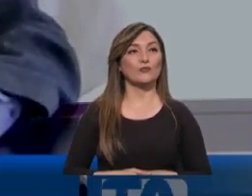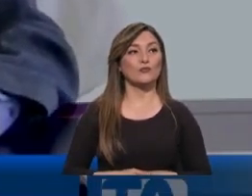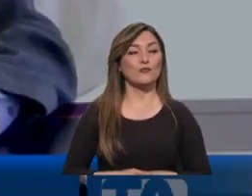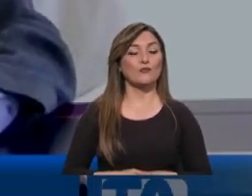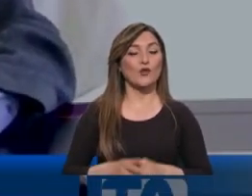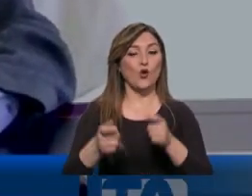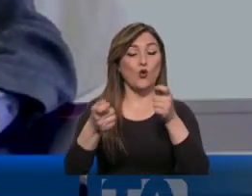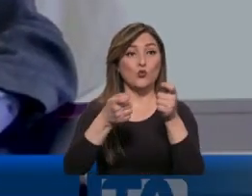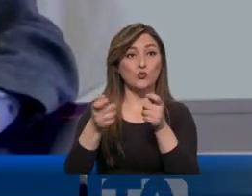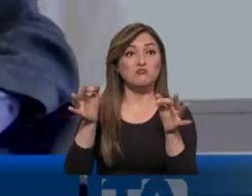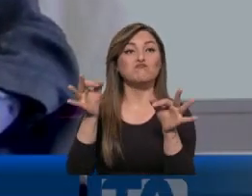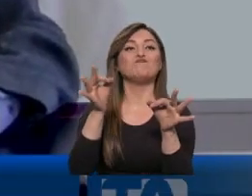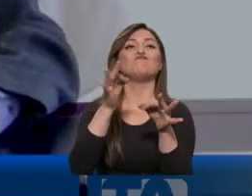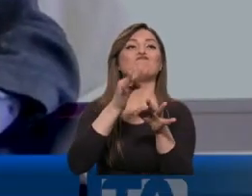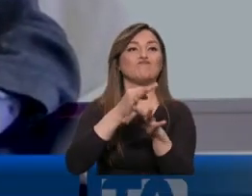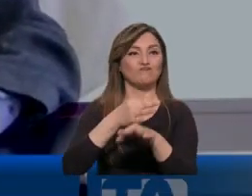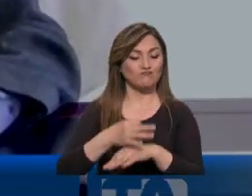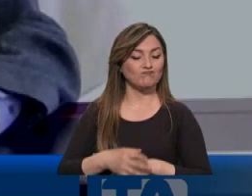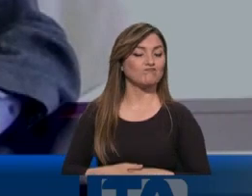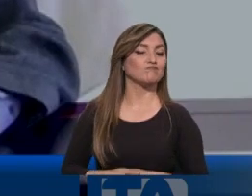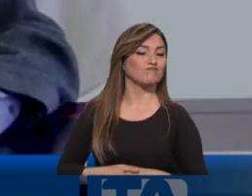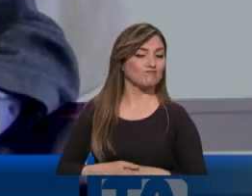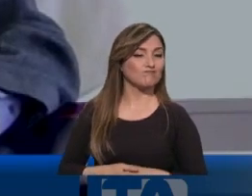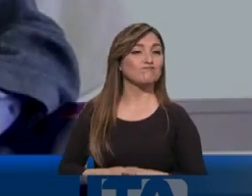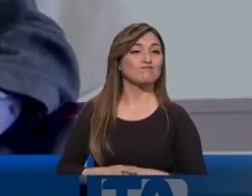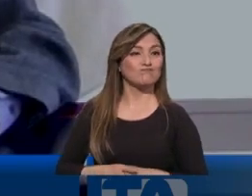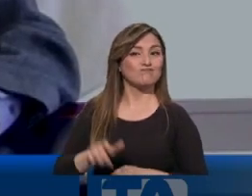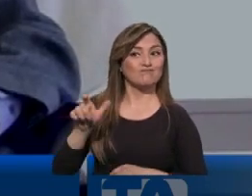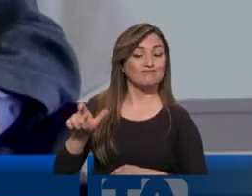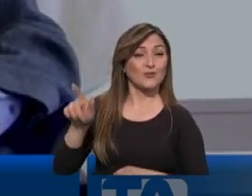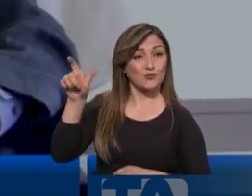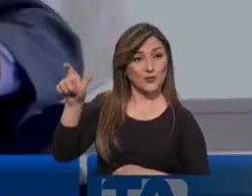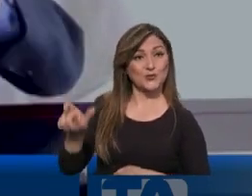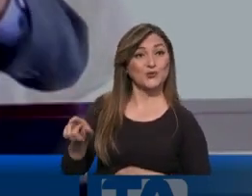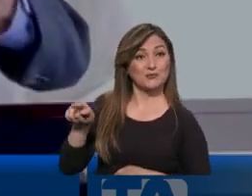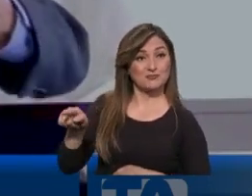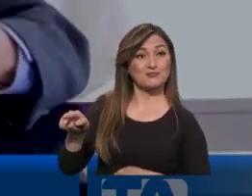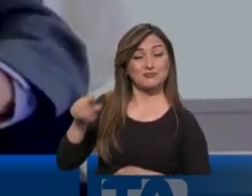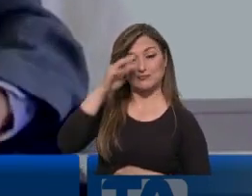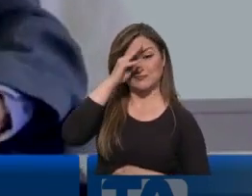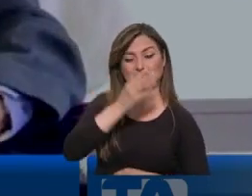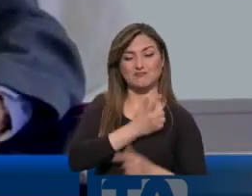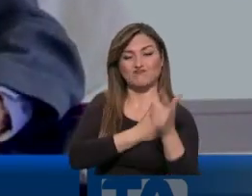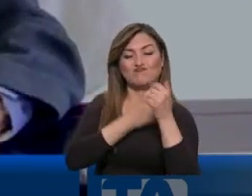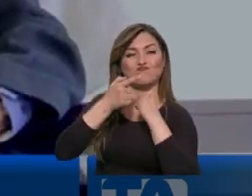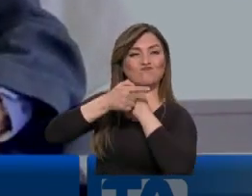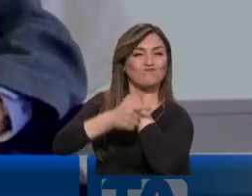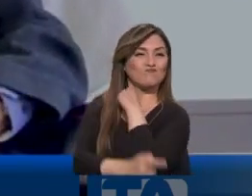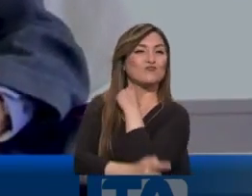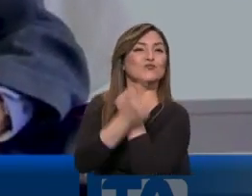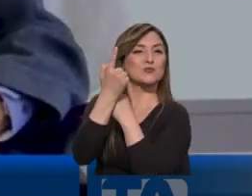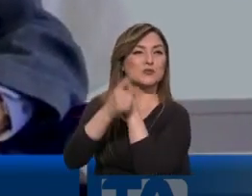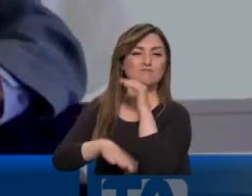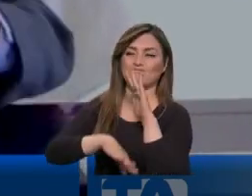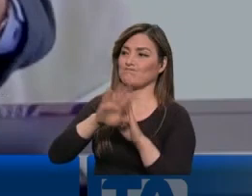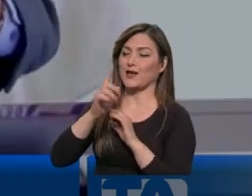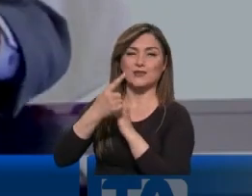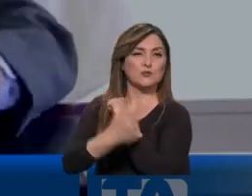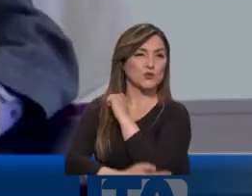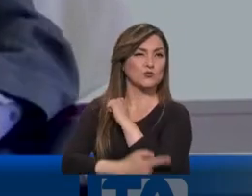están funcionando. Este presunto delincuente debe ser sancionado con la